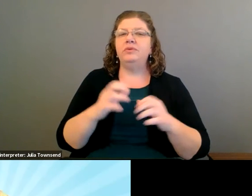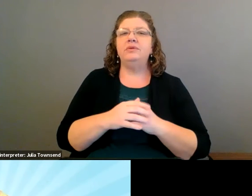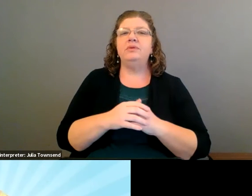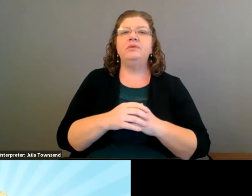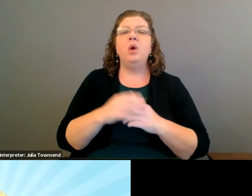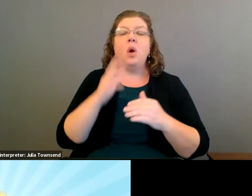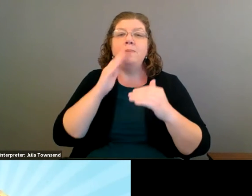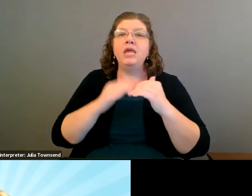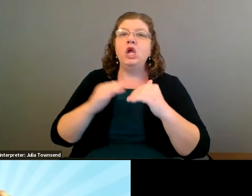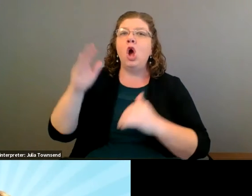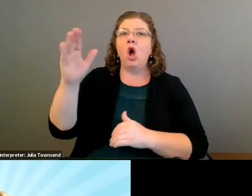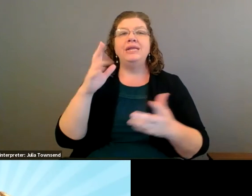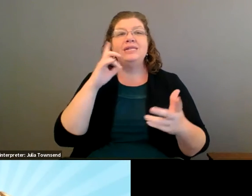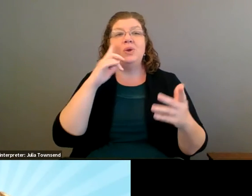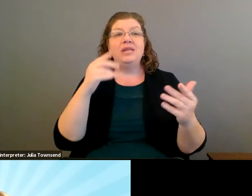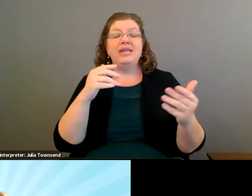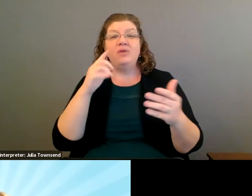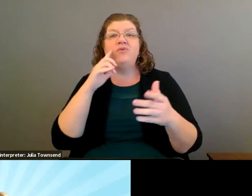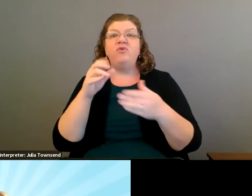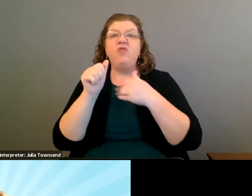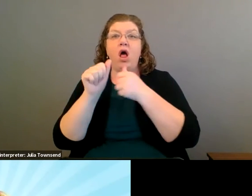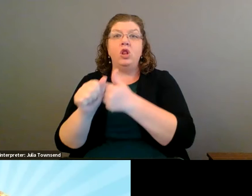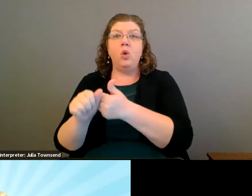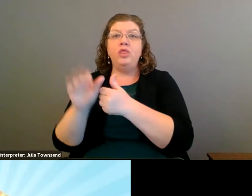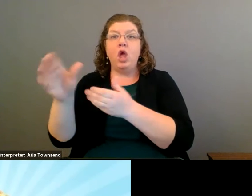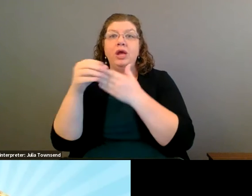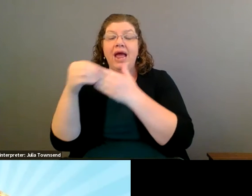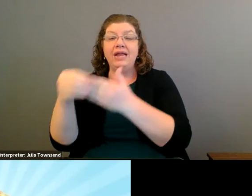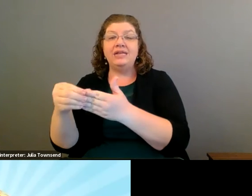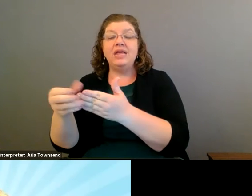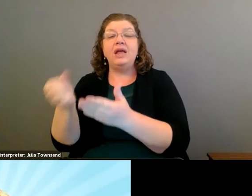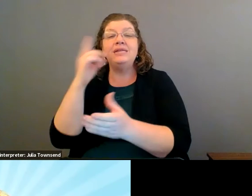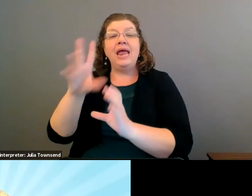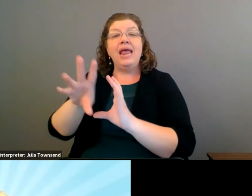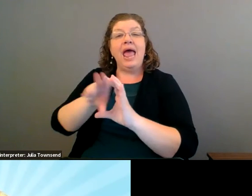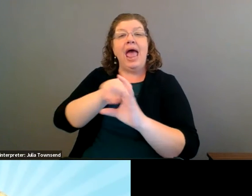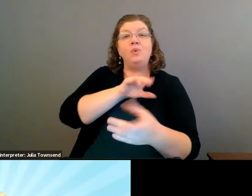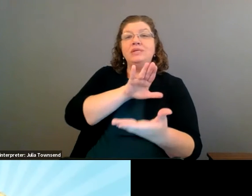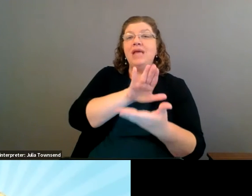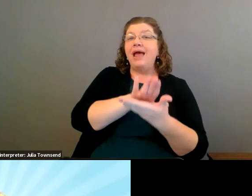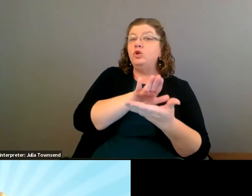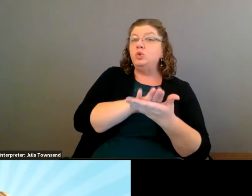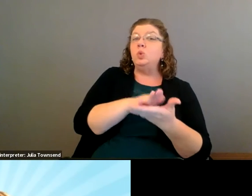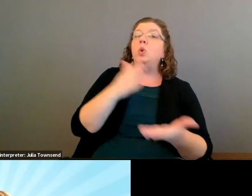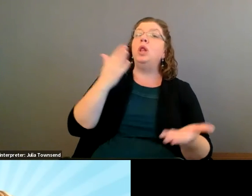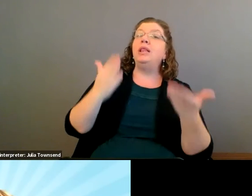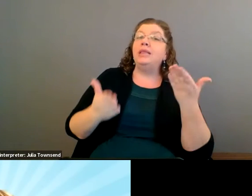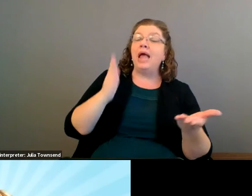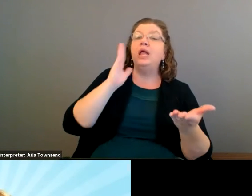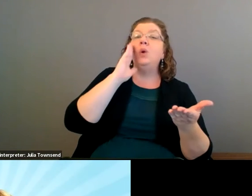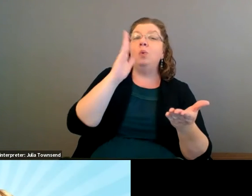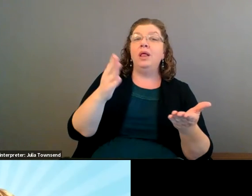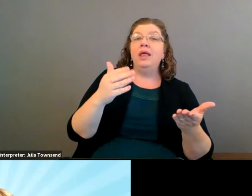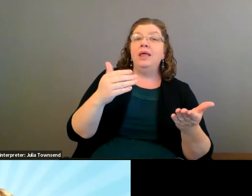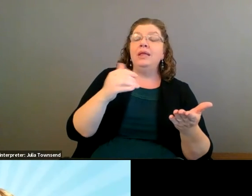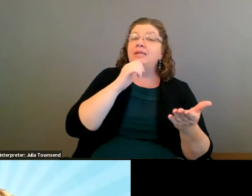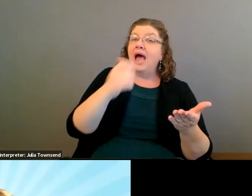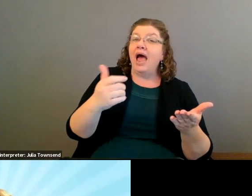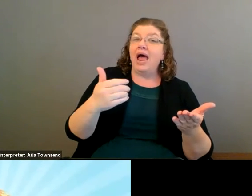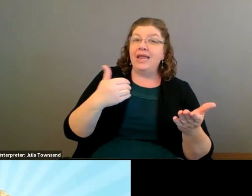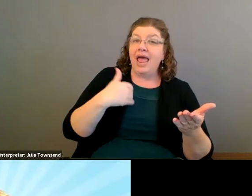Conforme al mapa de California, esto que significa fuera de las escuelas, es factible que no tengamos